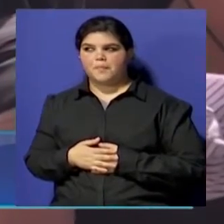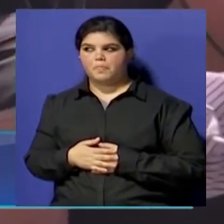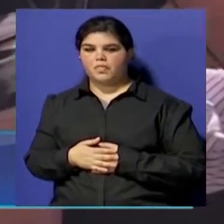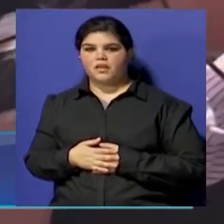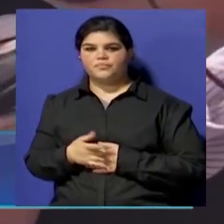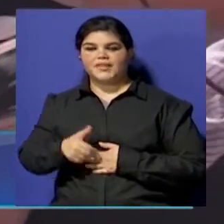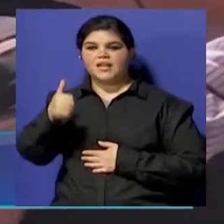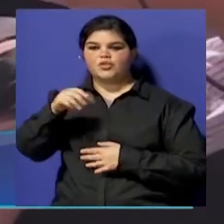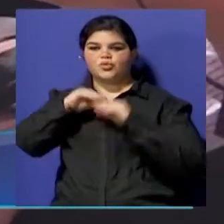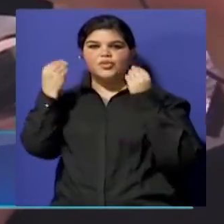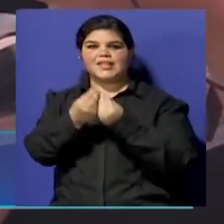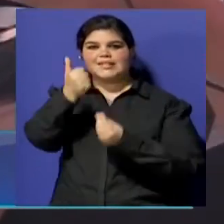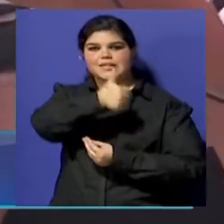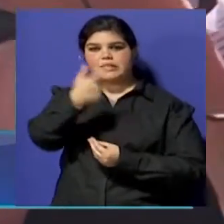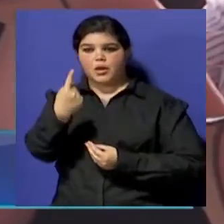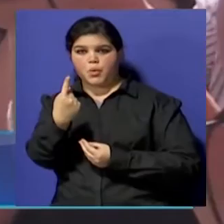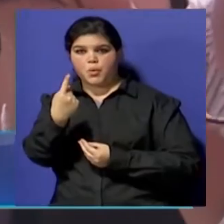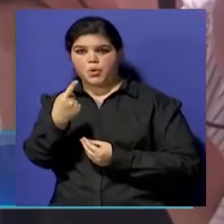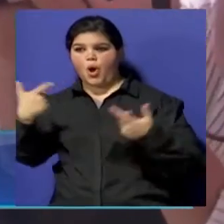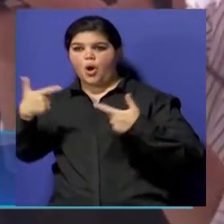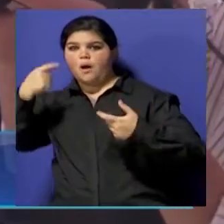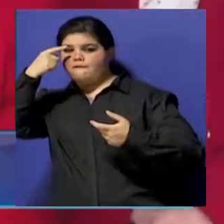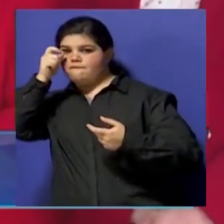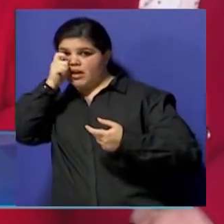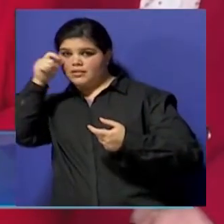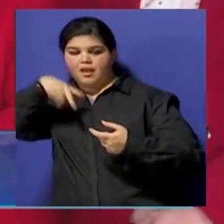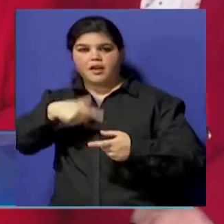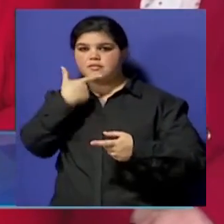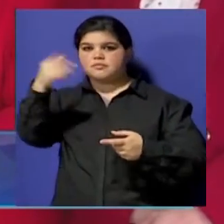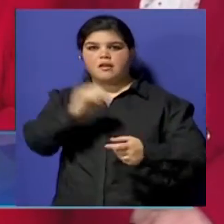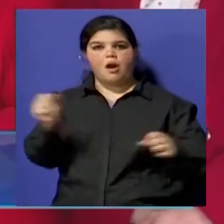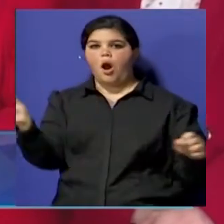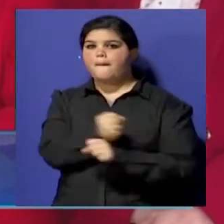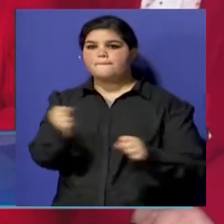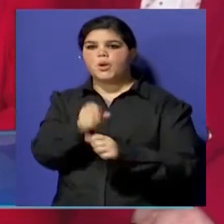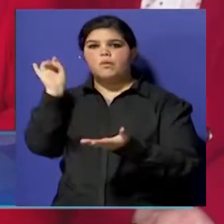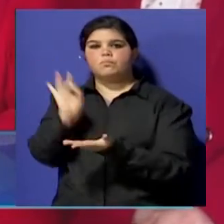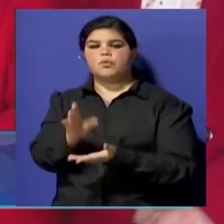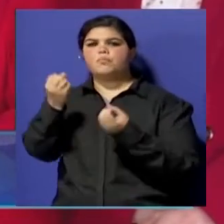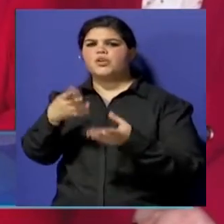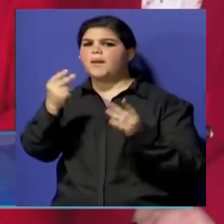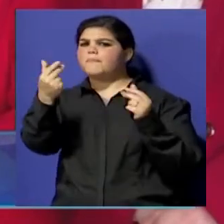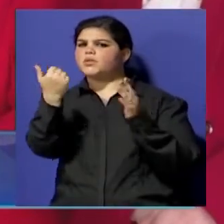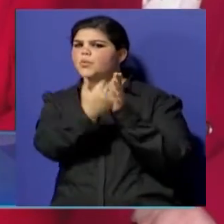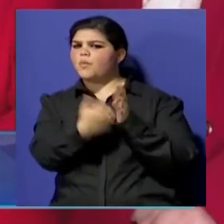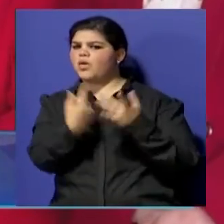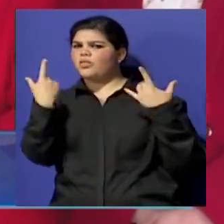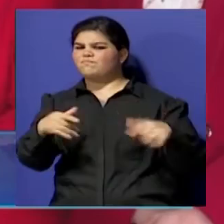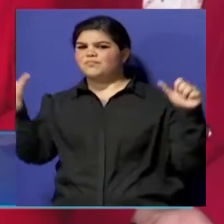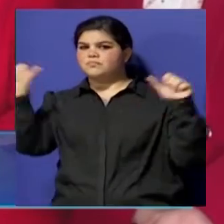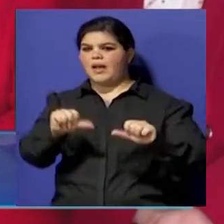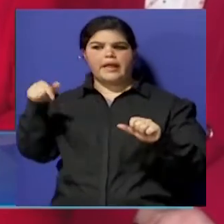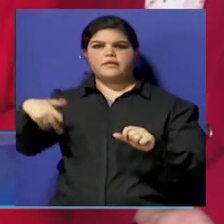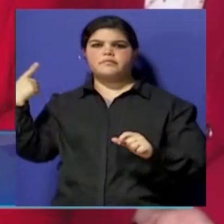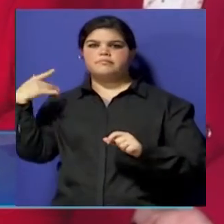Con 61 votos contra 20, el Senado aprobó el miércoles la destitución de Rousseff por irregularidades presupuestarias, que ella siempre